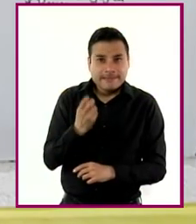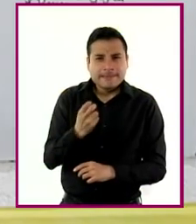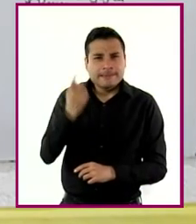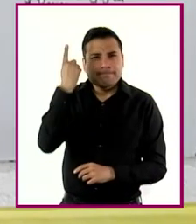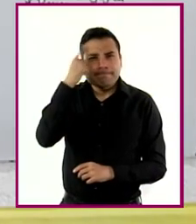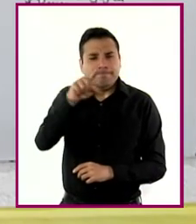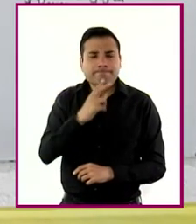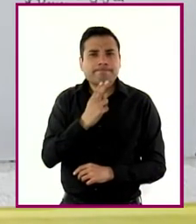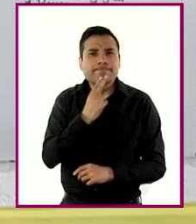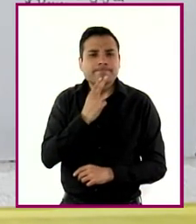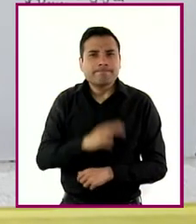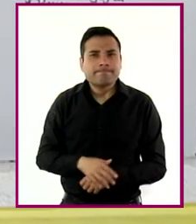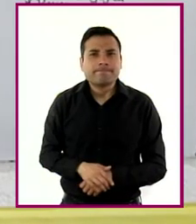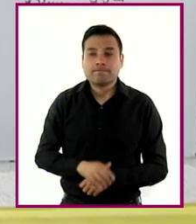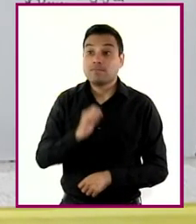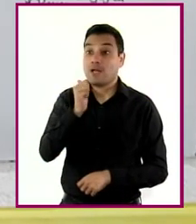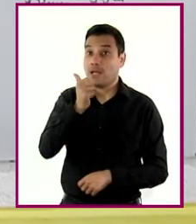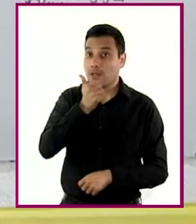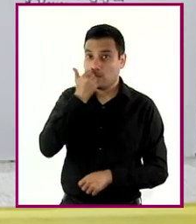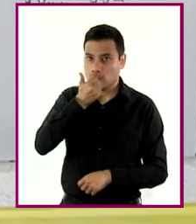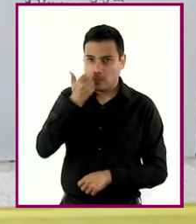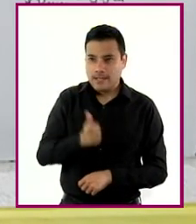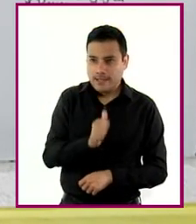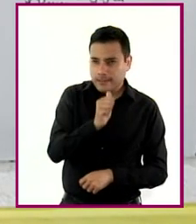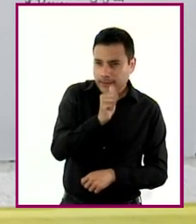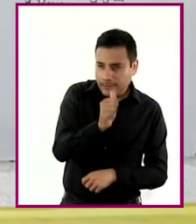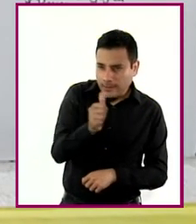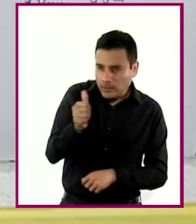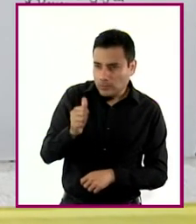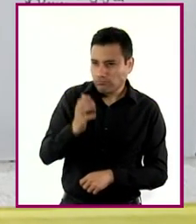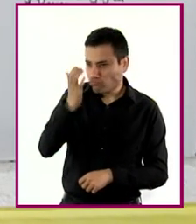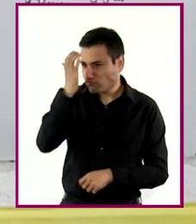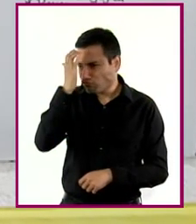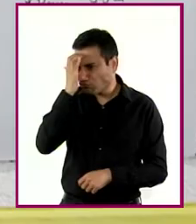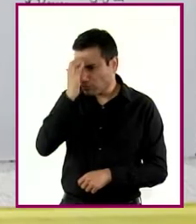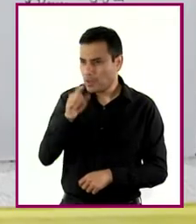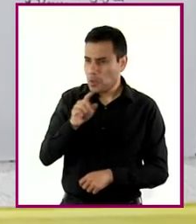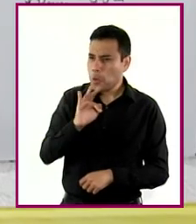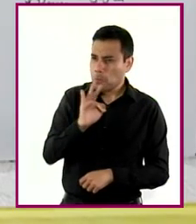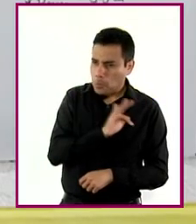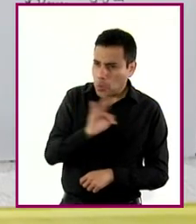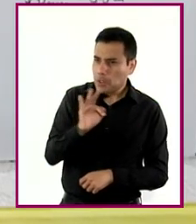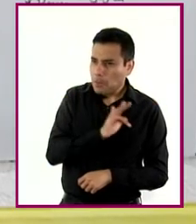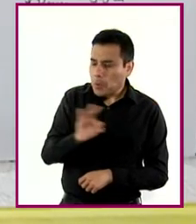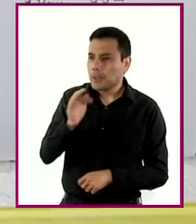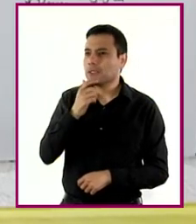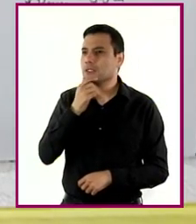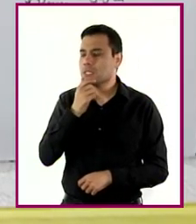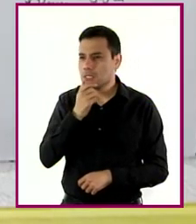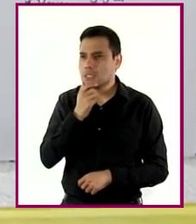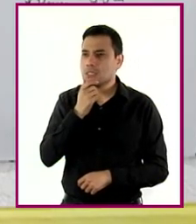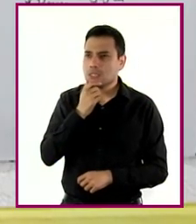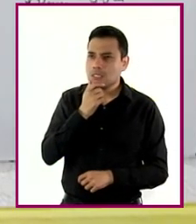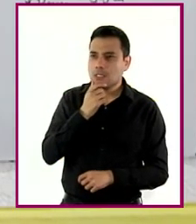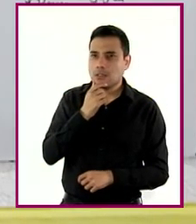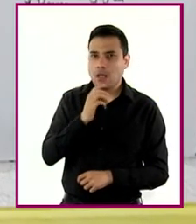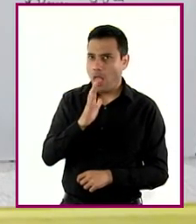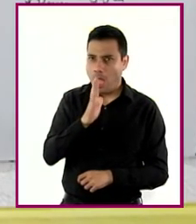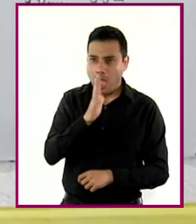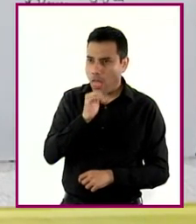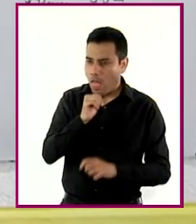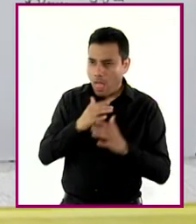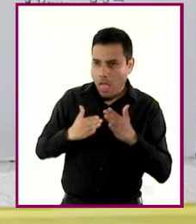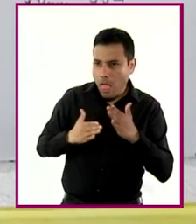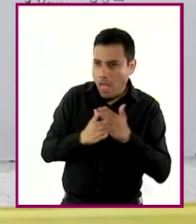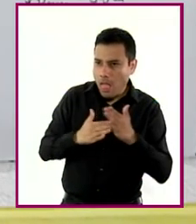en cada uno de nuestros estudiantes las posibilidades, sus necesidades, así como sus